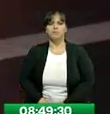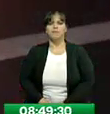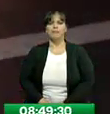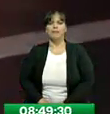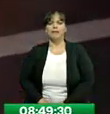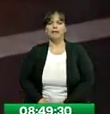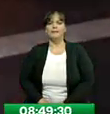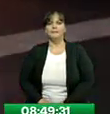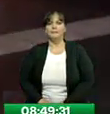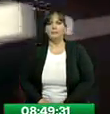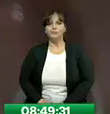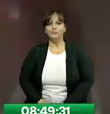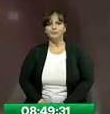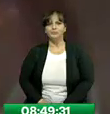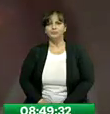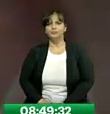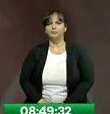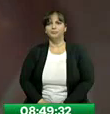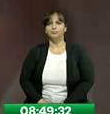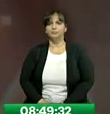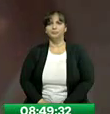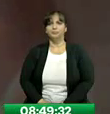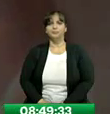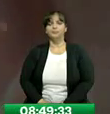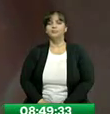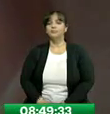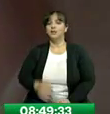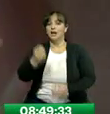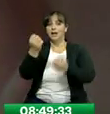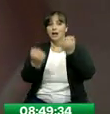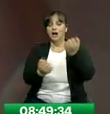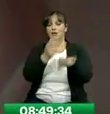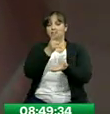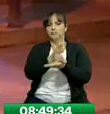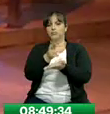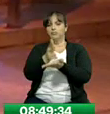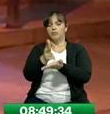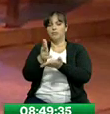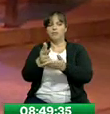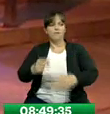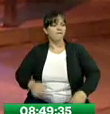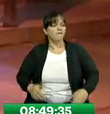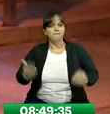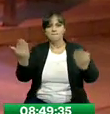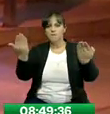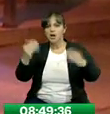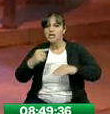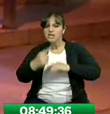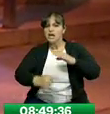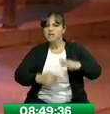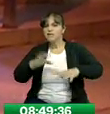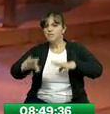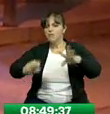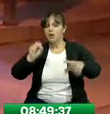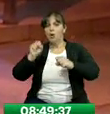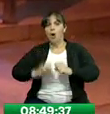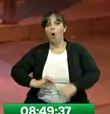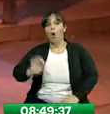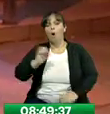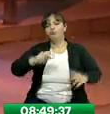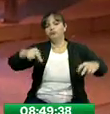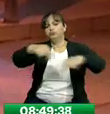los asaltos a personas y robos de accesorios vehiculares mantienen intranquilos a los habitantes de la parroquia